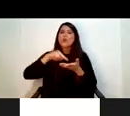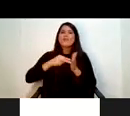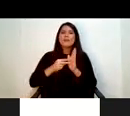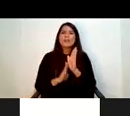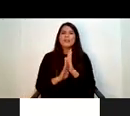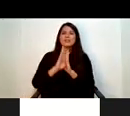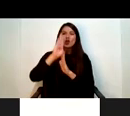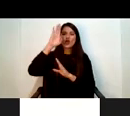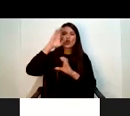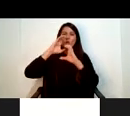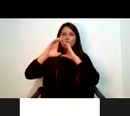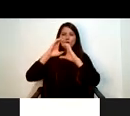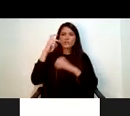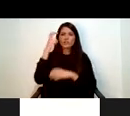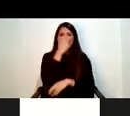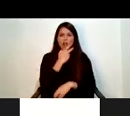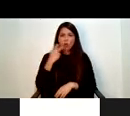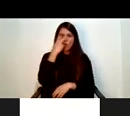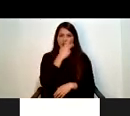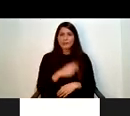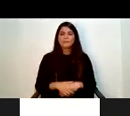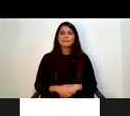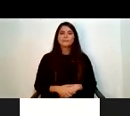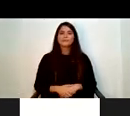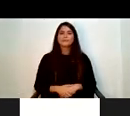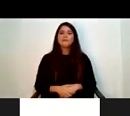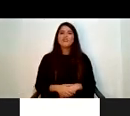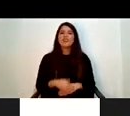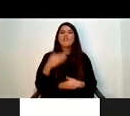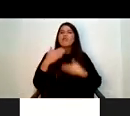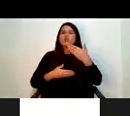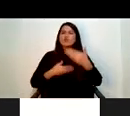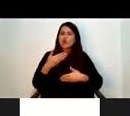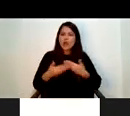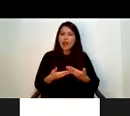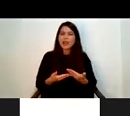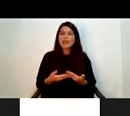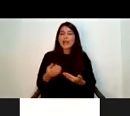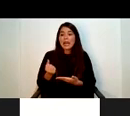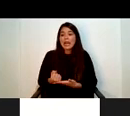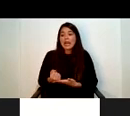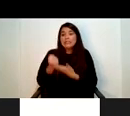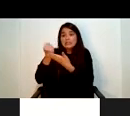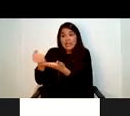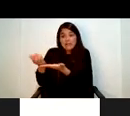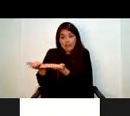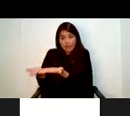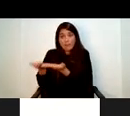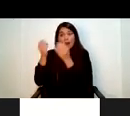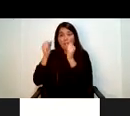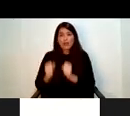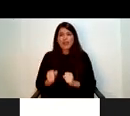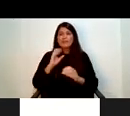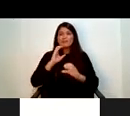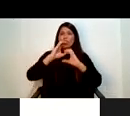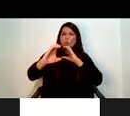la comunicación o del lenguaje. Y funcional es que les sirva para poder comunicar